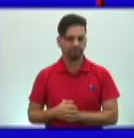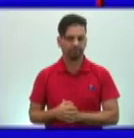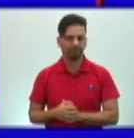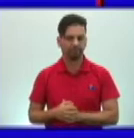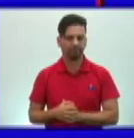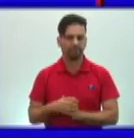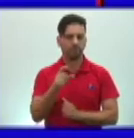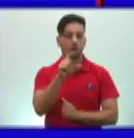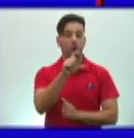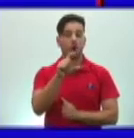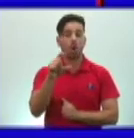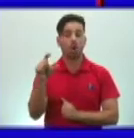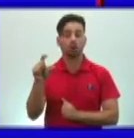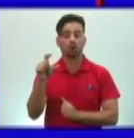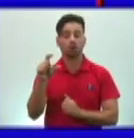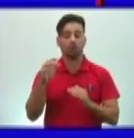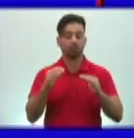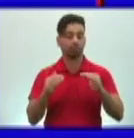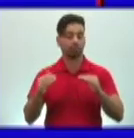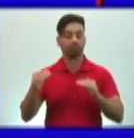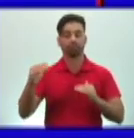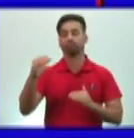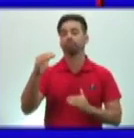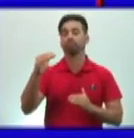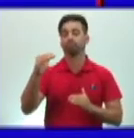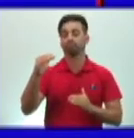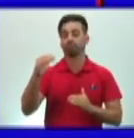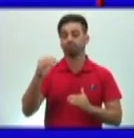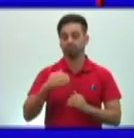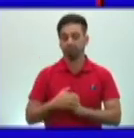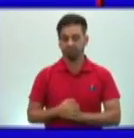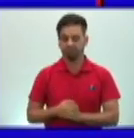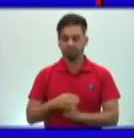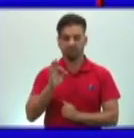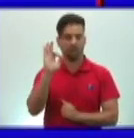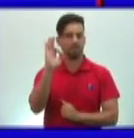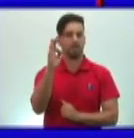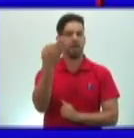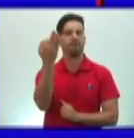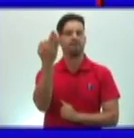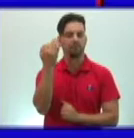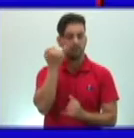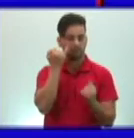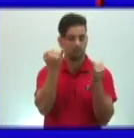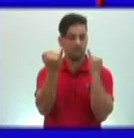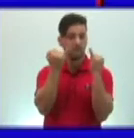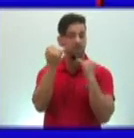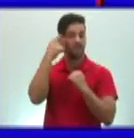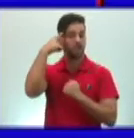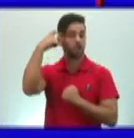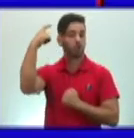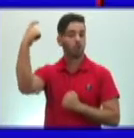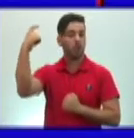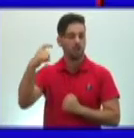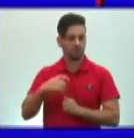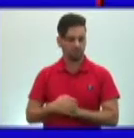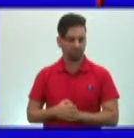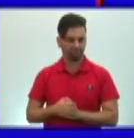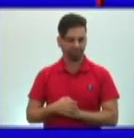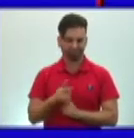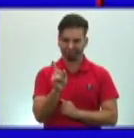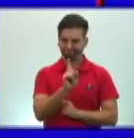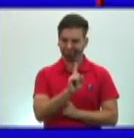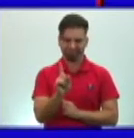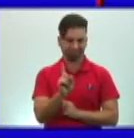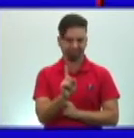y sobredimensiona la cualidad de lo ideal y lo identifica como sueño. El idealismo no